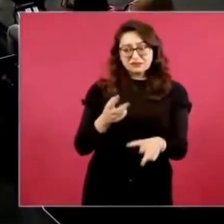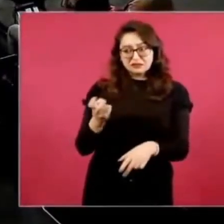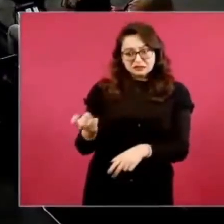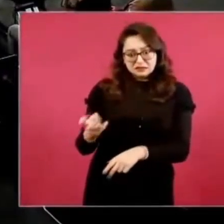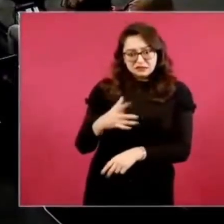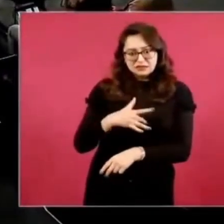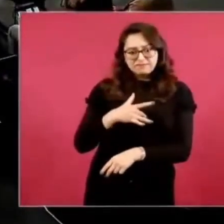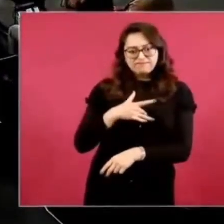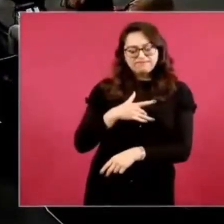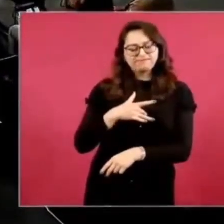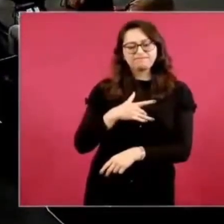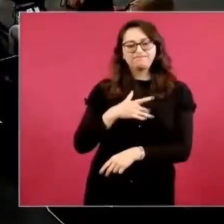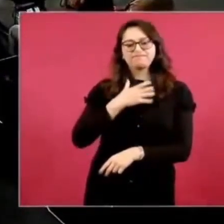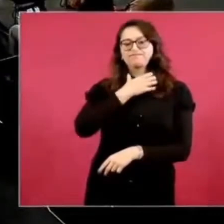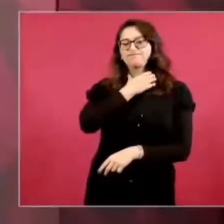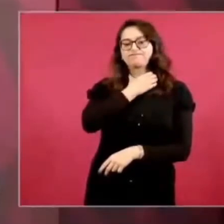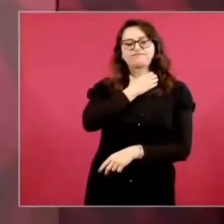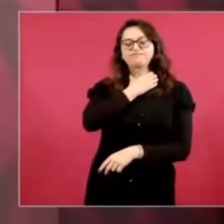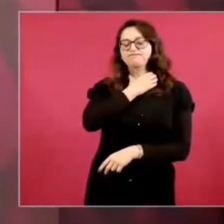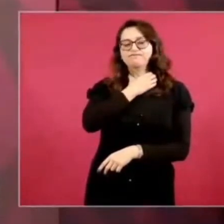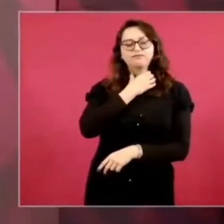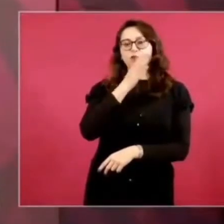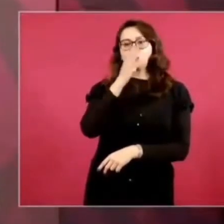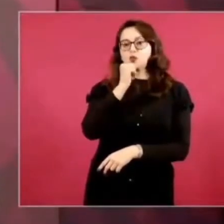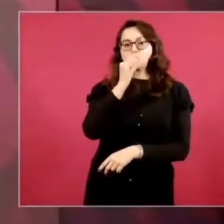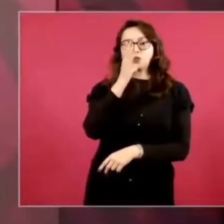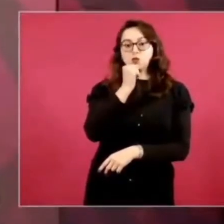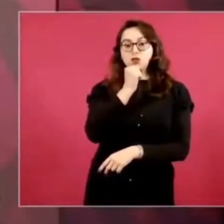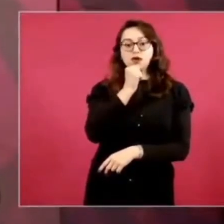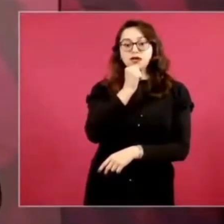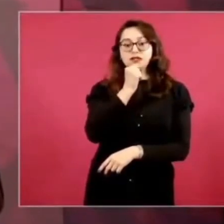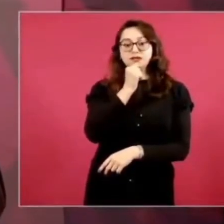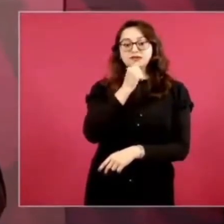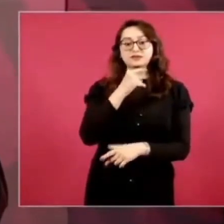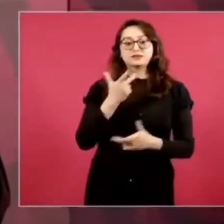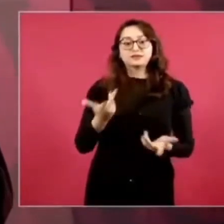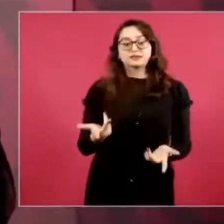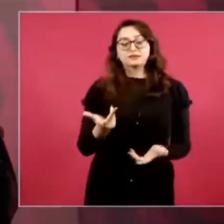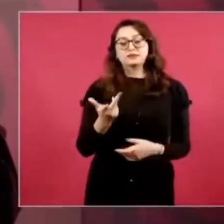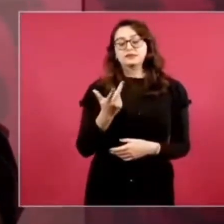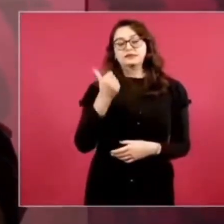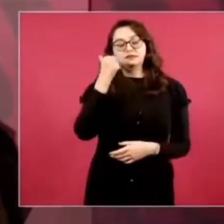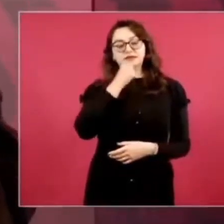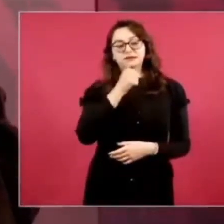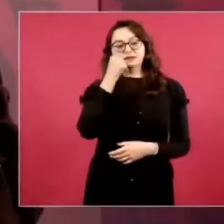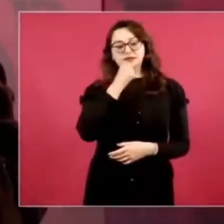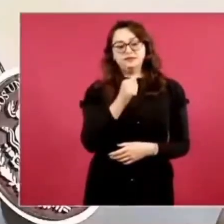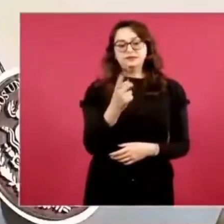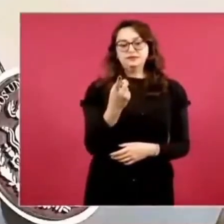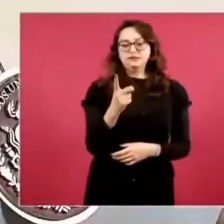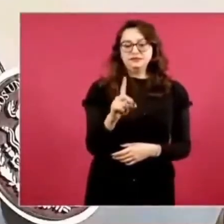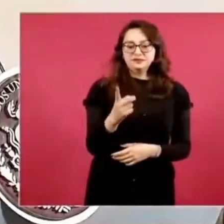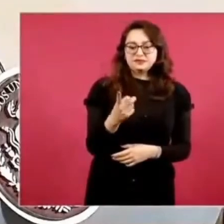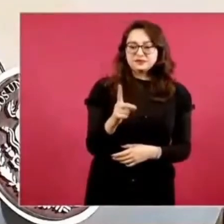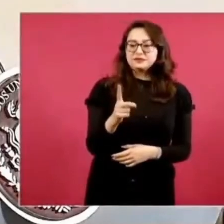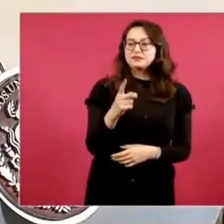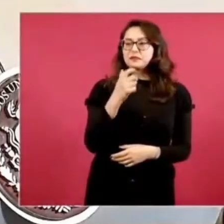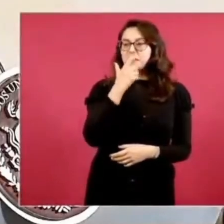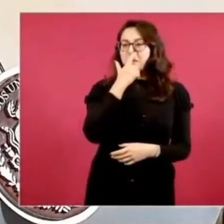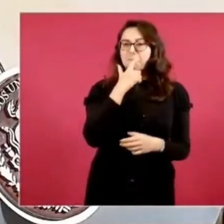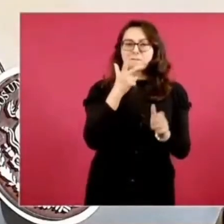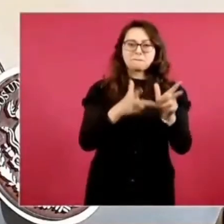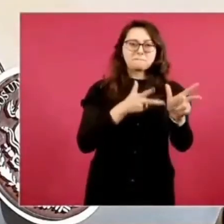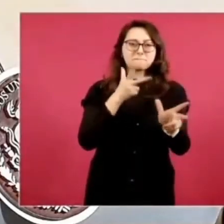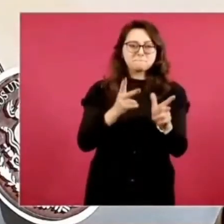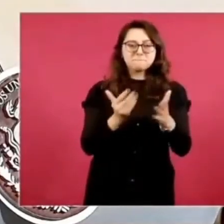estaban saturadas, y en diciembre baja la capacidad operativa porque hay menos trabajadores, en